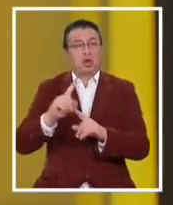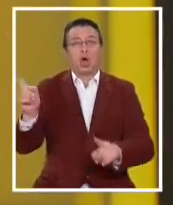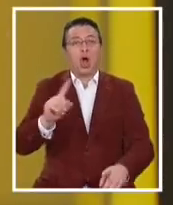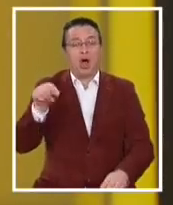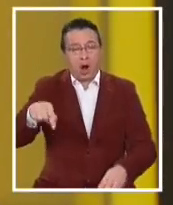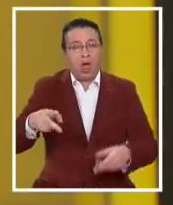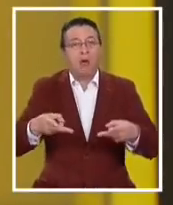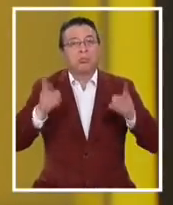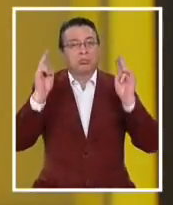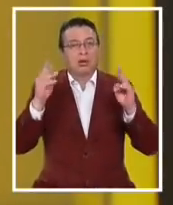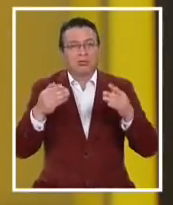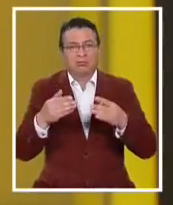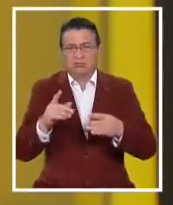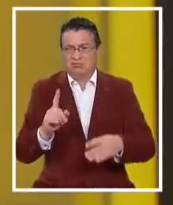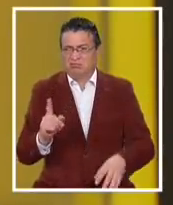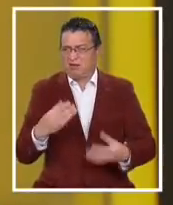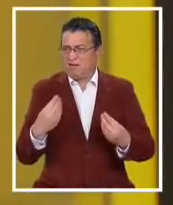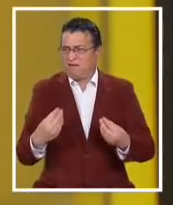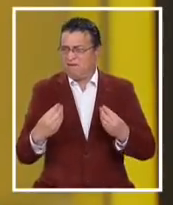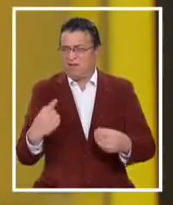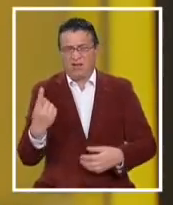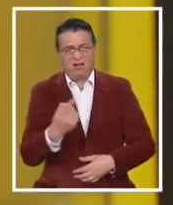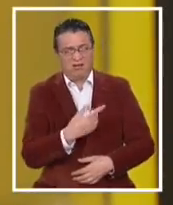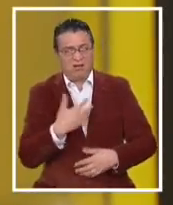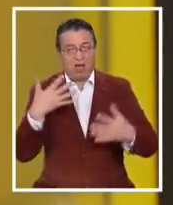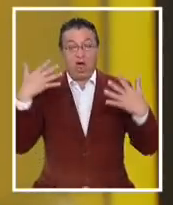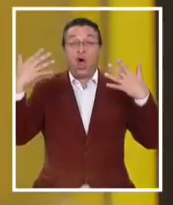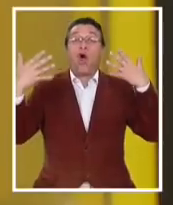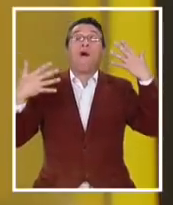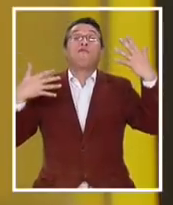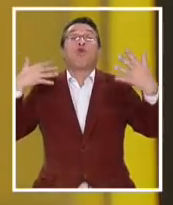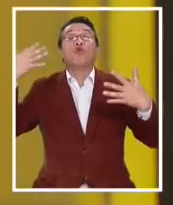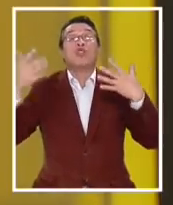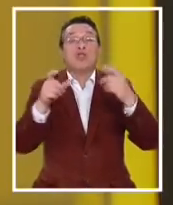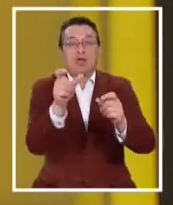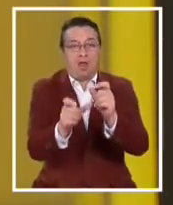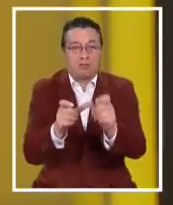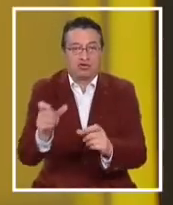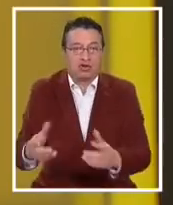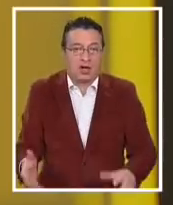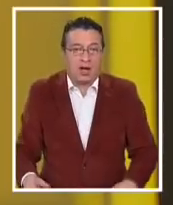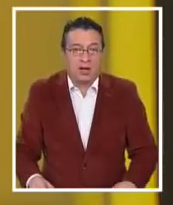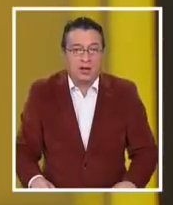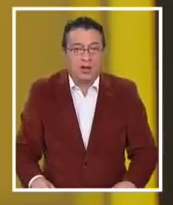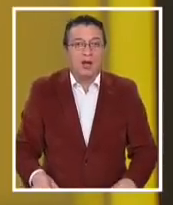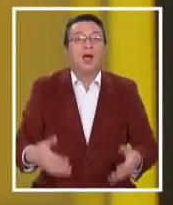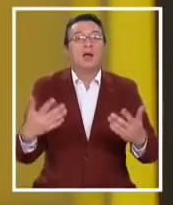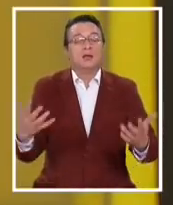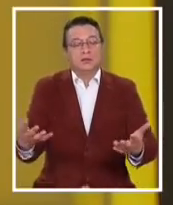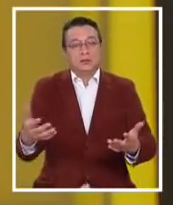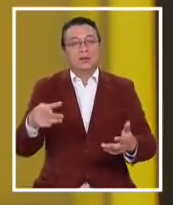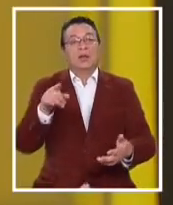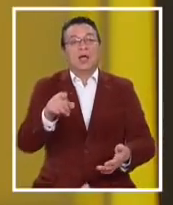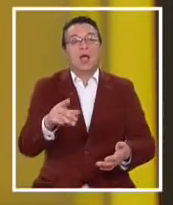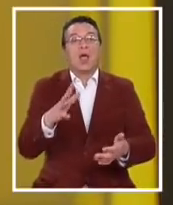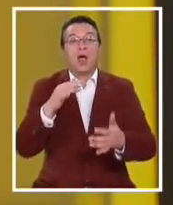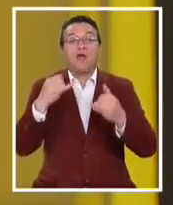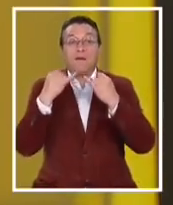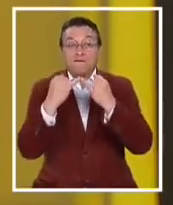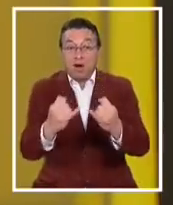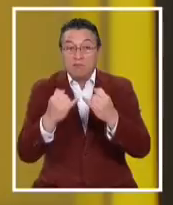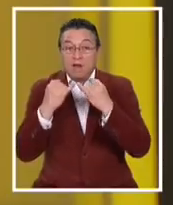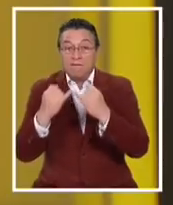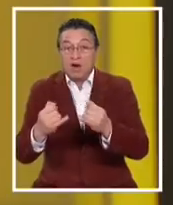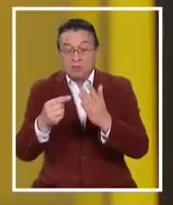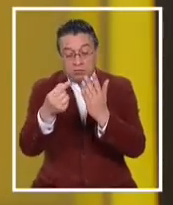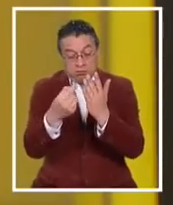Entonces parece que no están tan peor. Entonces es muy contradictorio. Y que en cada informe donde se